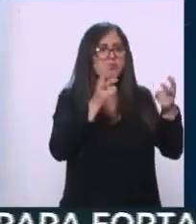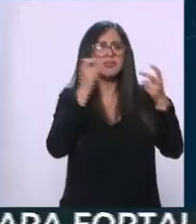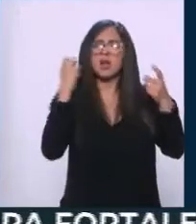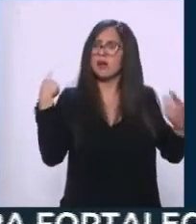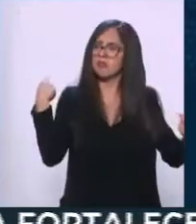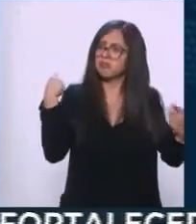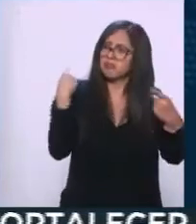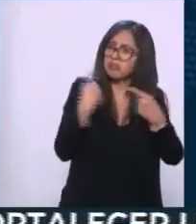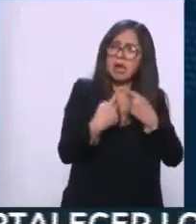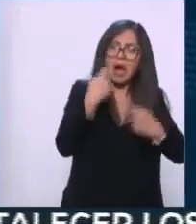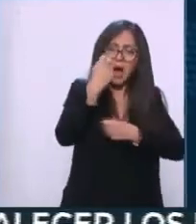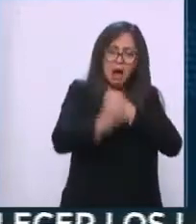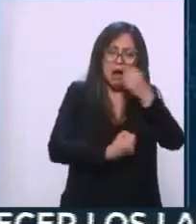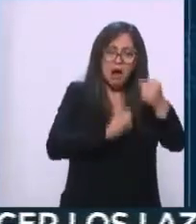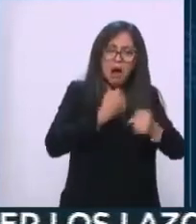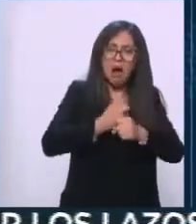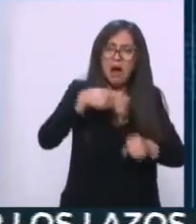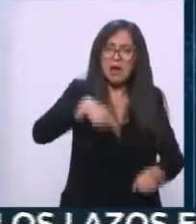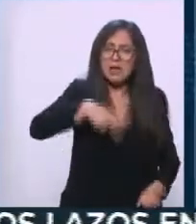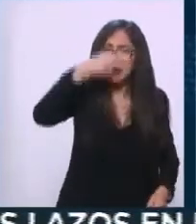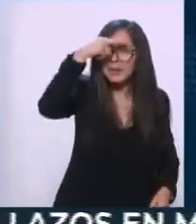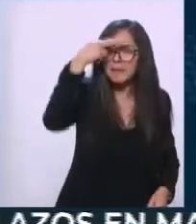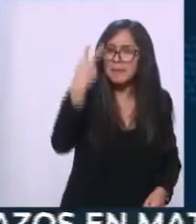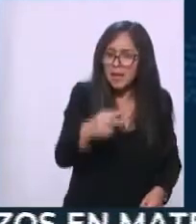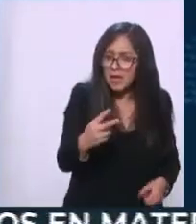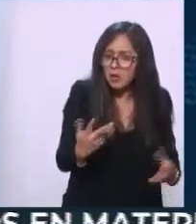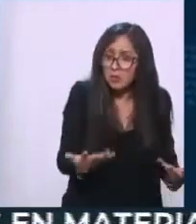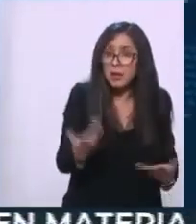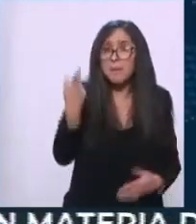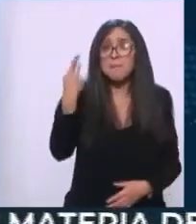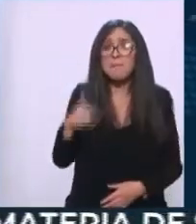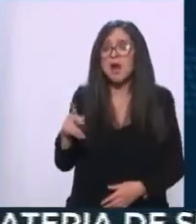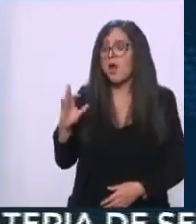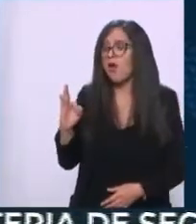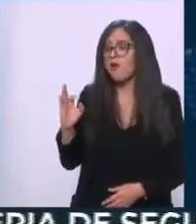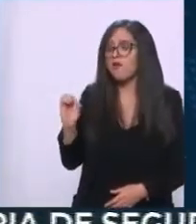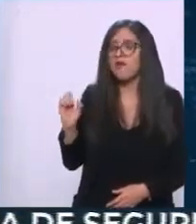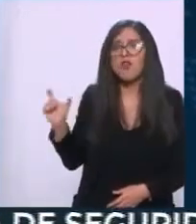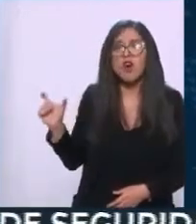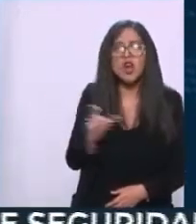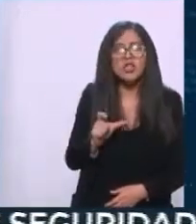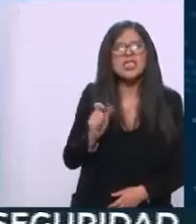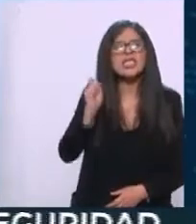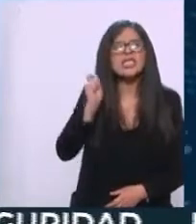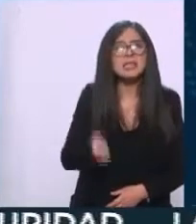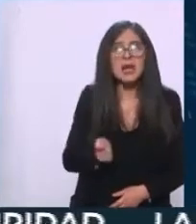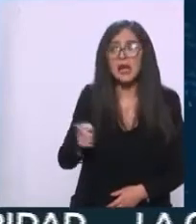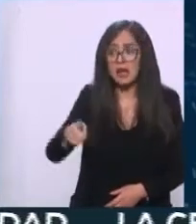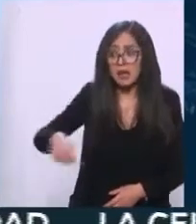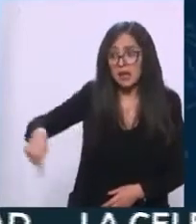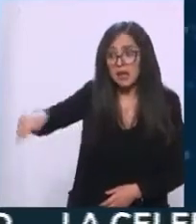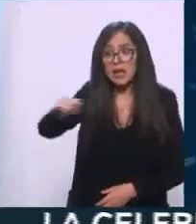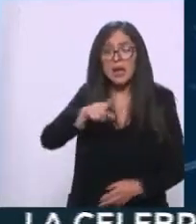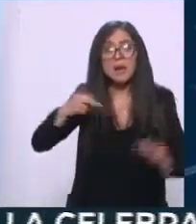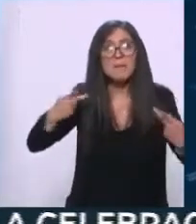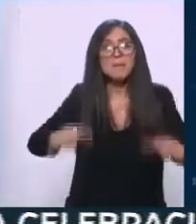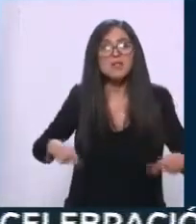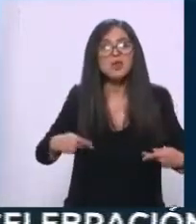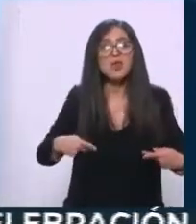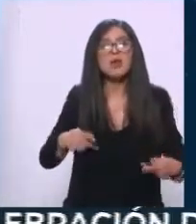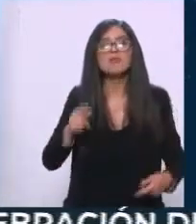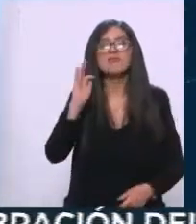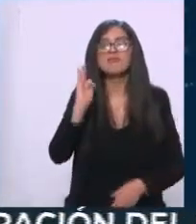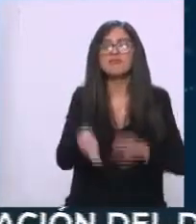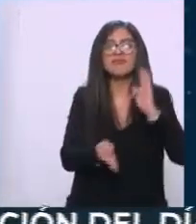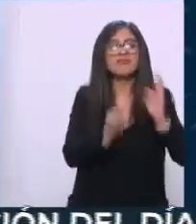país. Y sin embargo, lo que hizo Vicente Fox fue un pacto precisamente con esos personajes, y